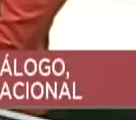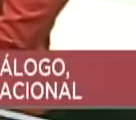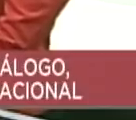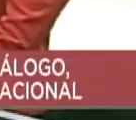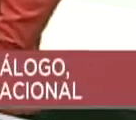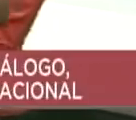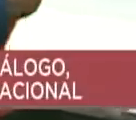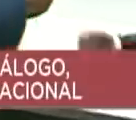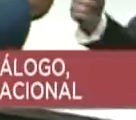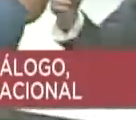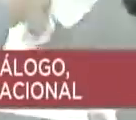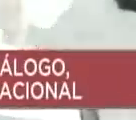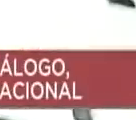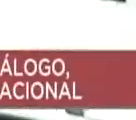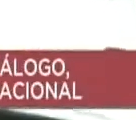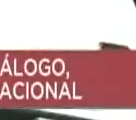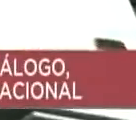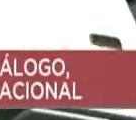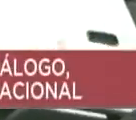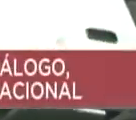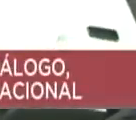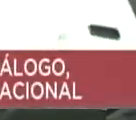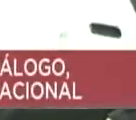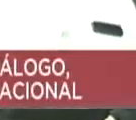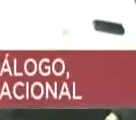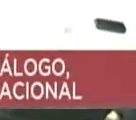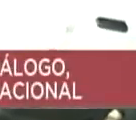Nacional rechaza la violencia, la